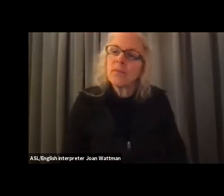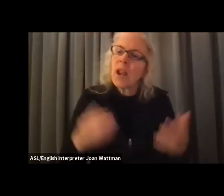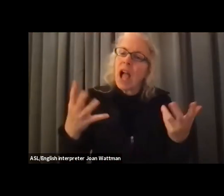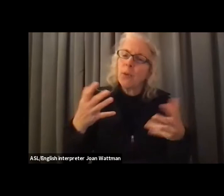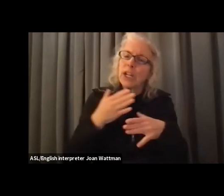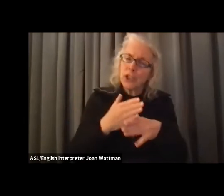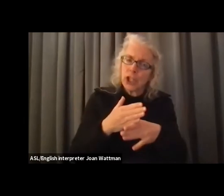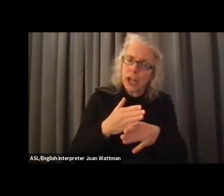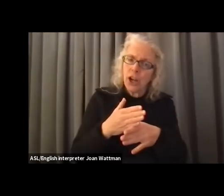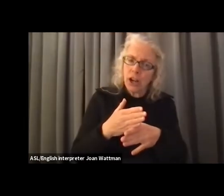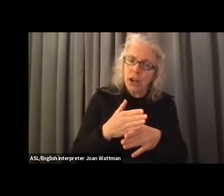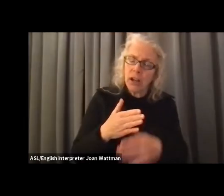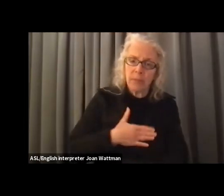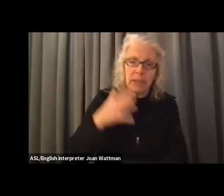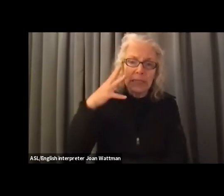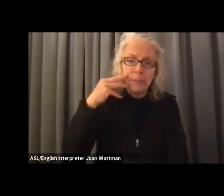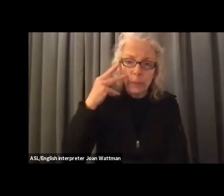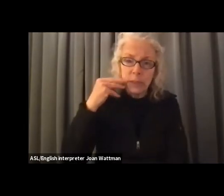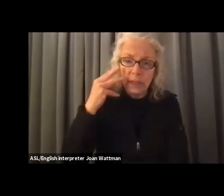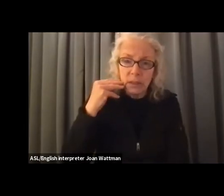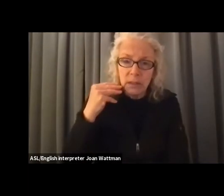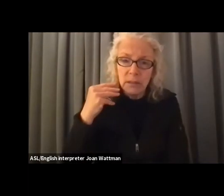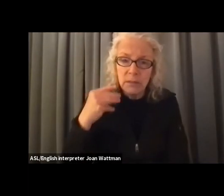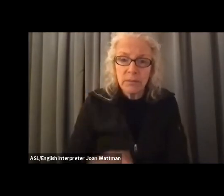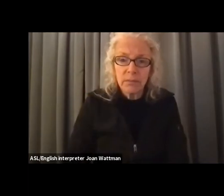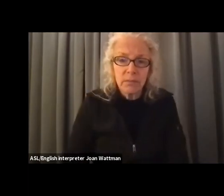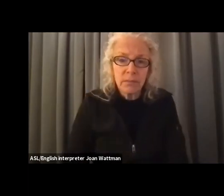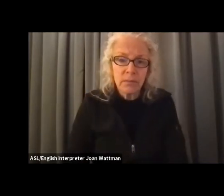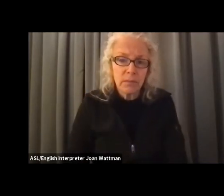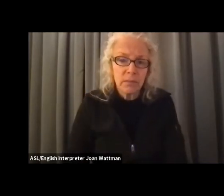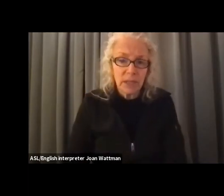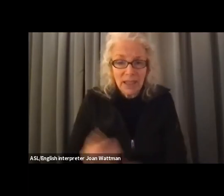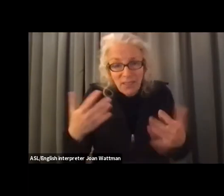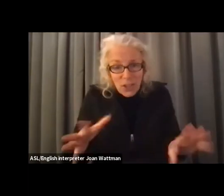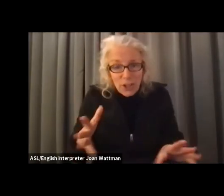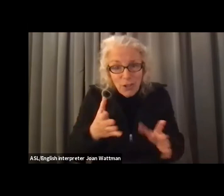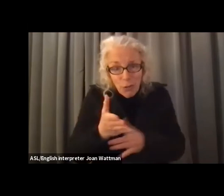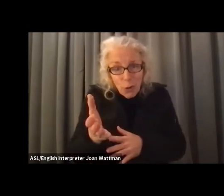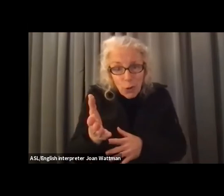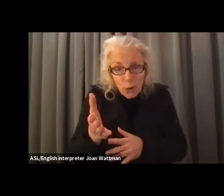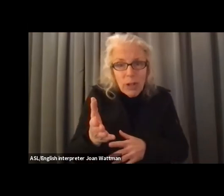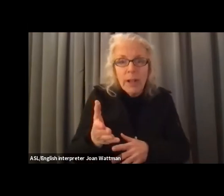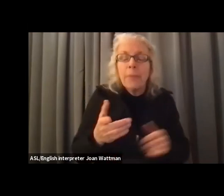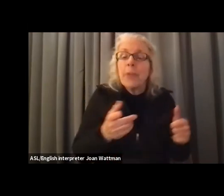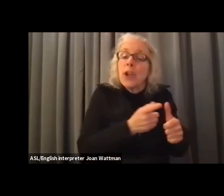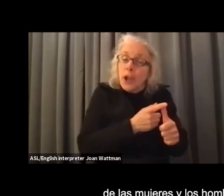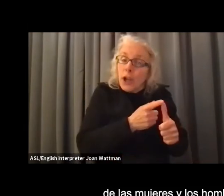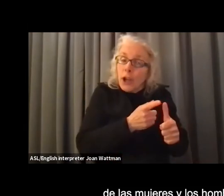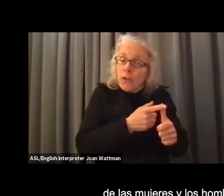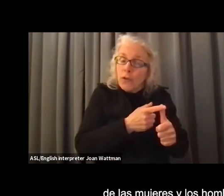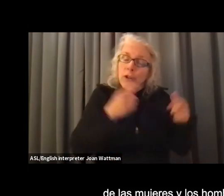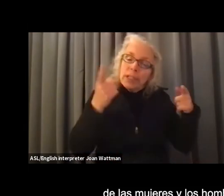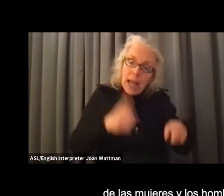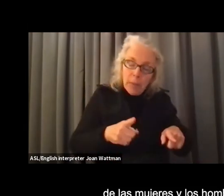estaban despojando en 2009. En lo que tengo de años, por supuesto, la lucha de